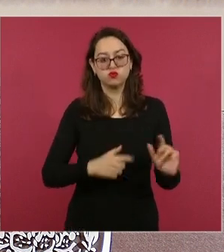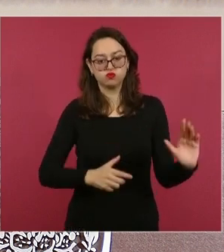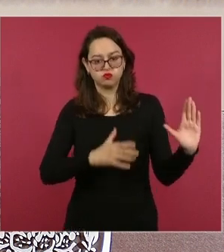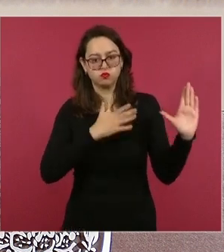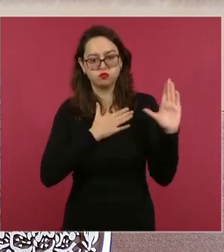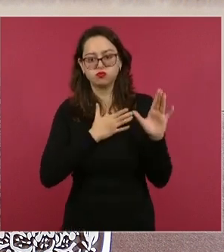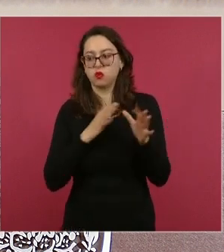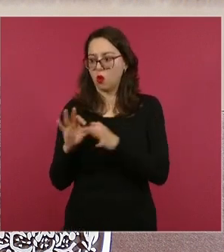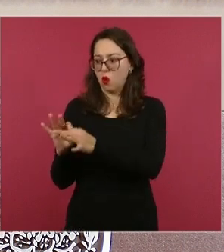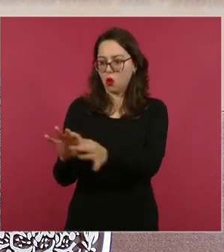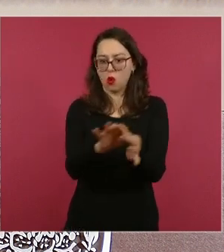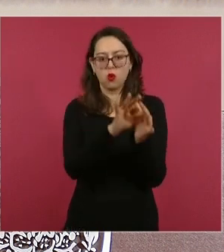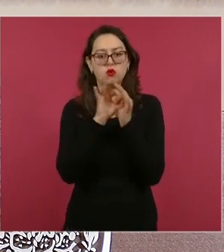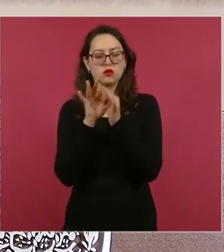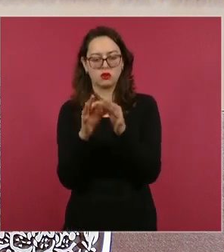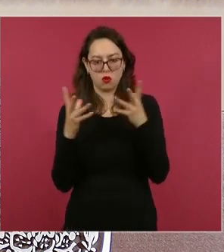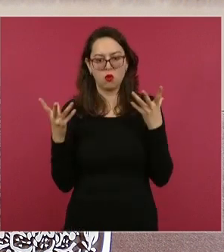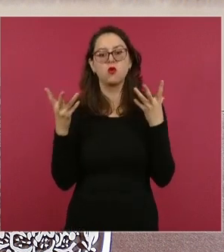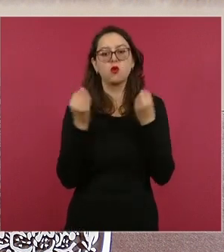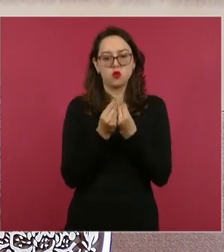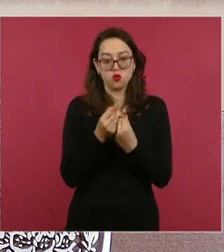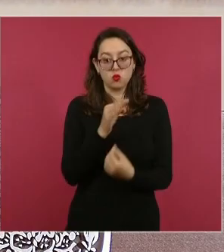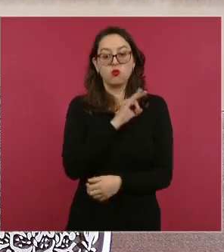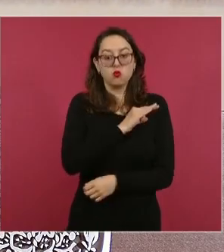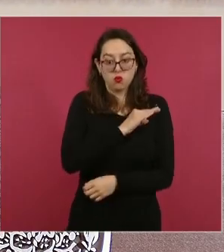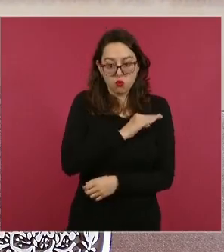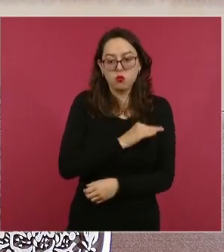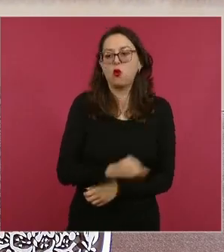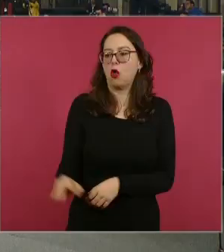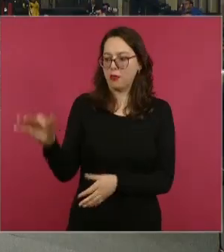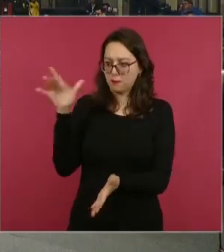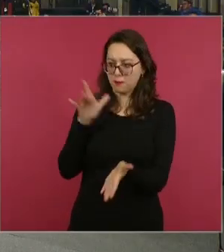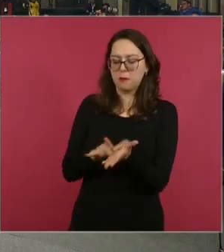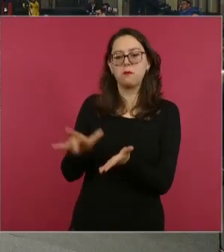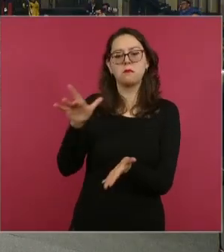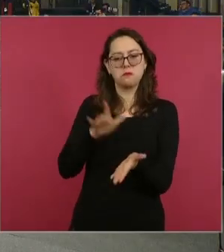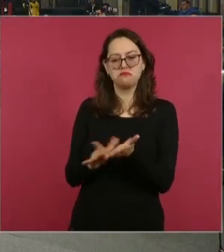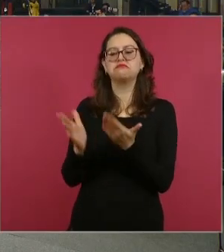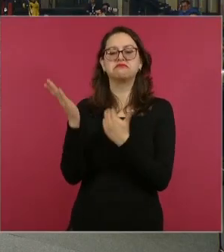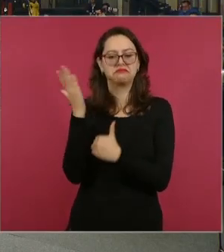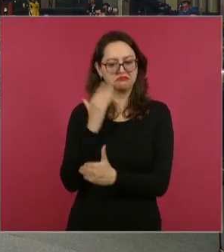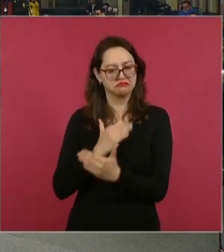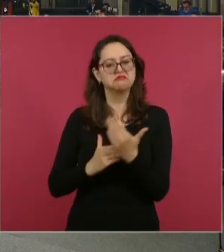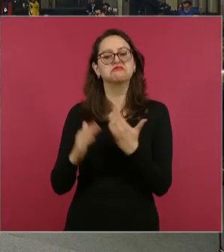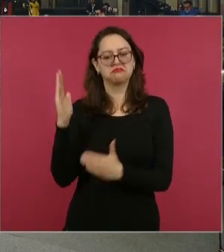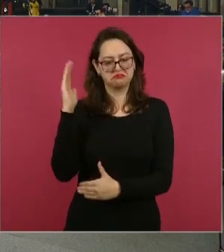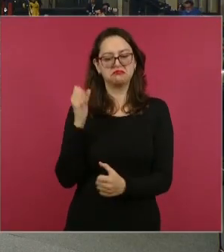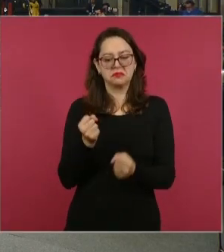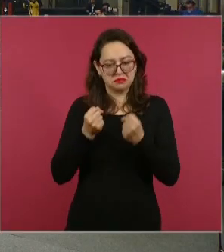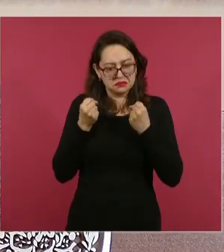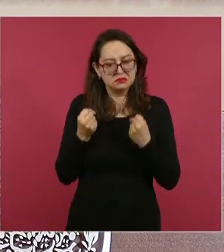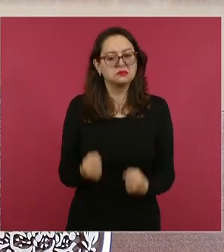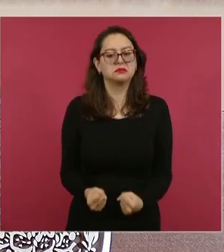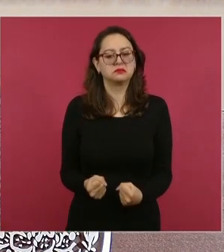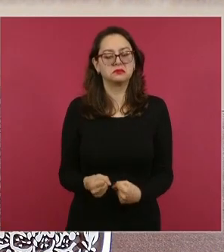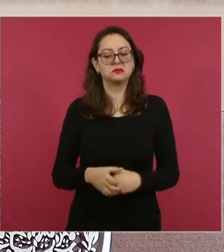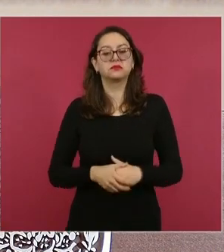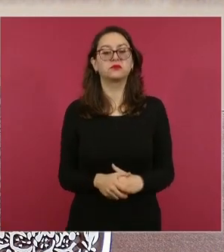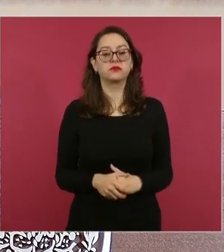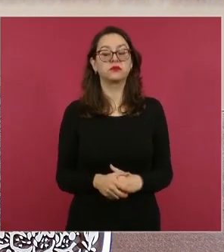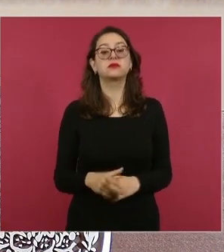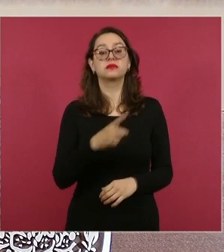voluntad y con el apoyo de todo el pueblo de México Vamos a salir adelante